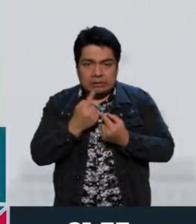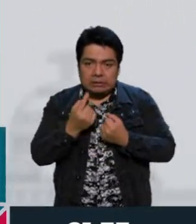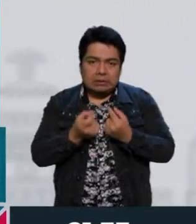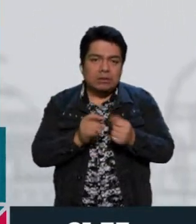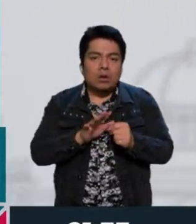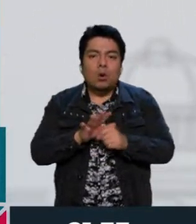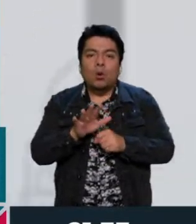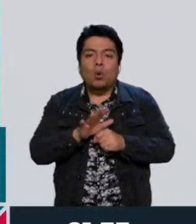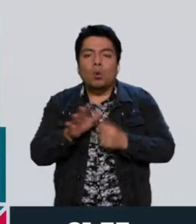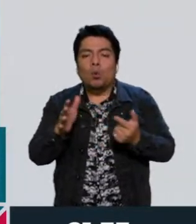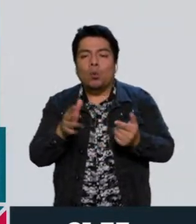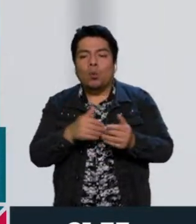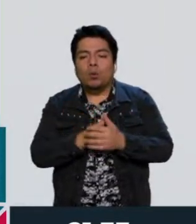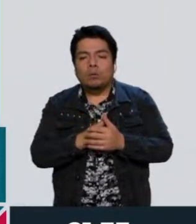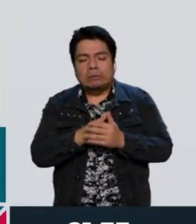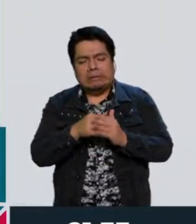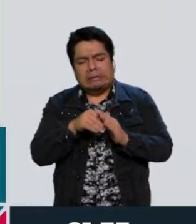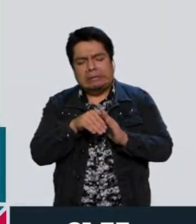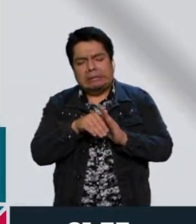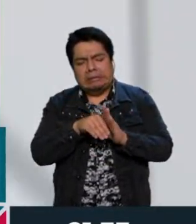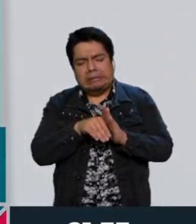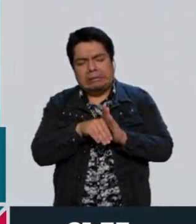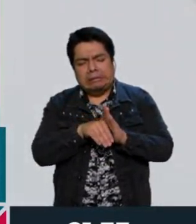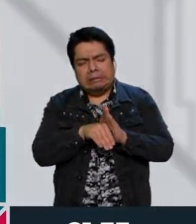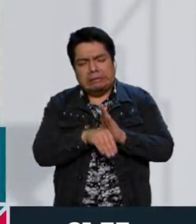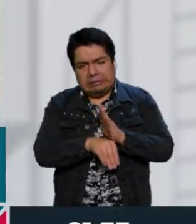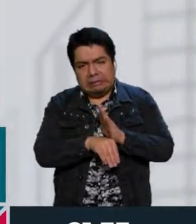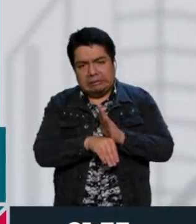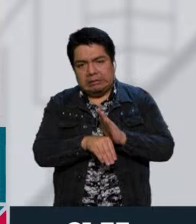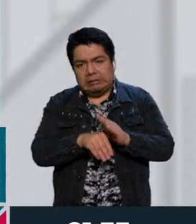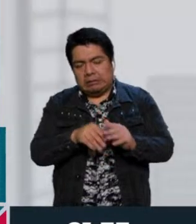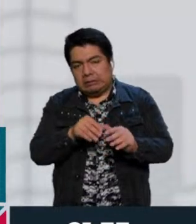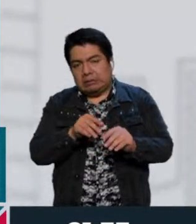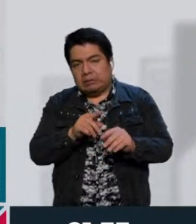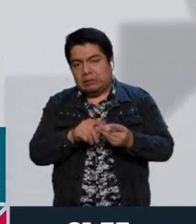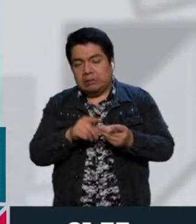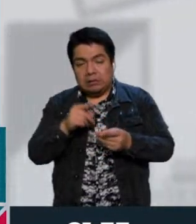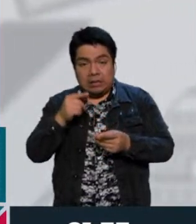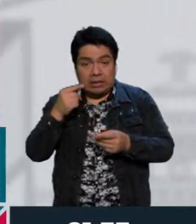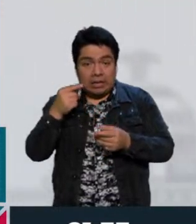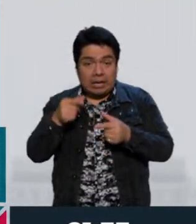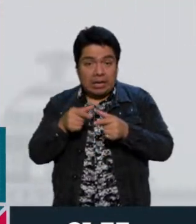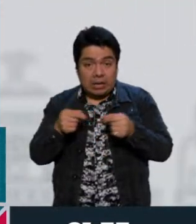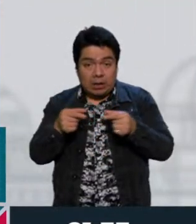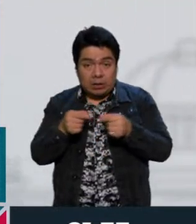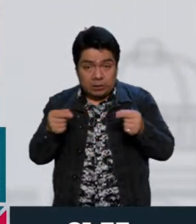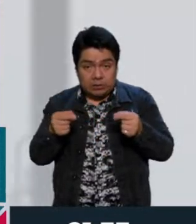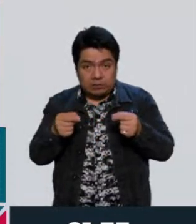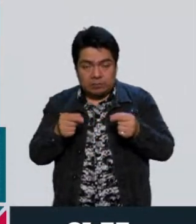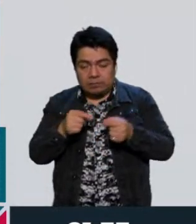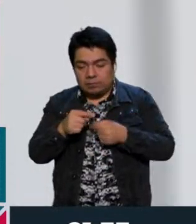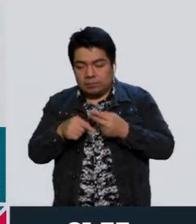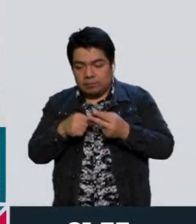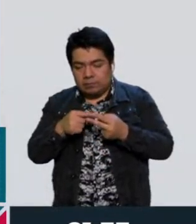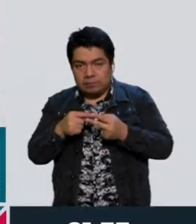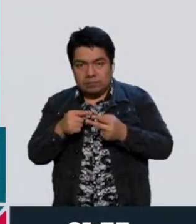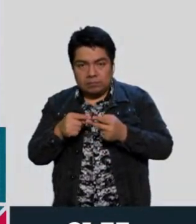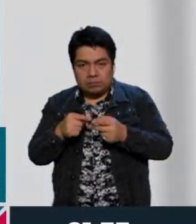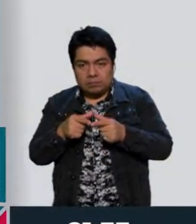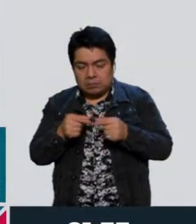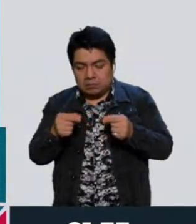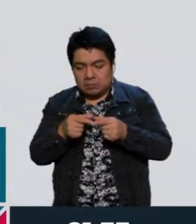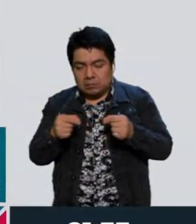ellos? Profundas caídas en las bolsas, principalmente de Japón, en los índices de referencia. El de Japón